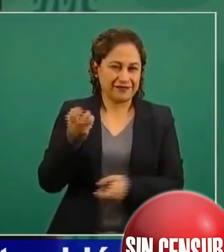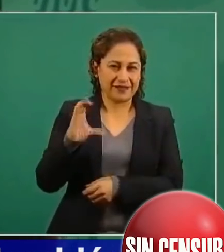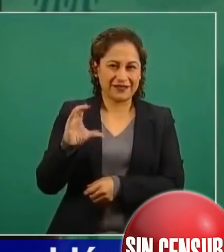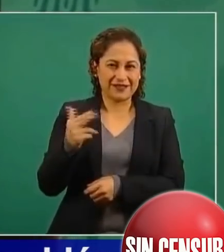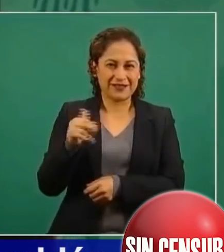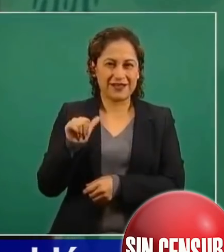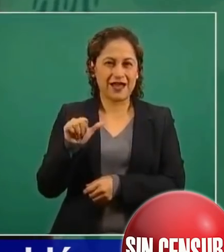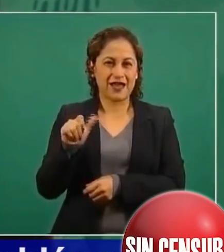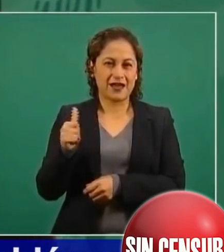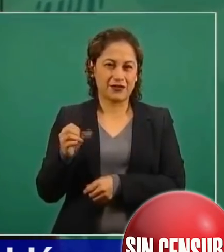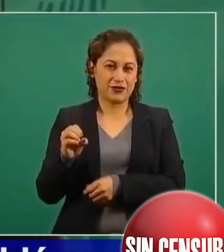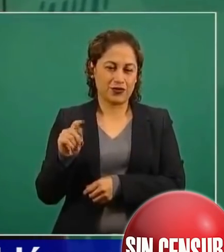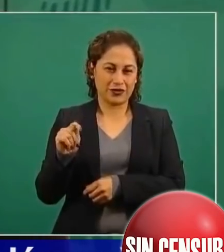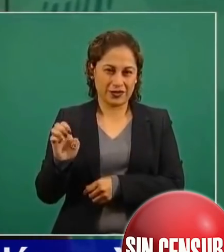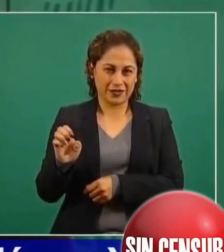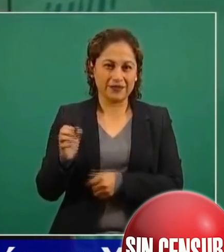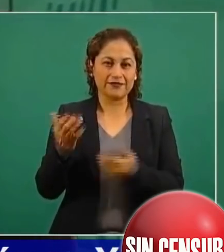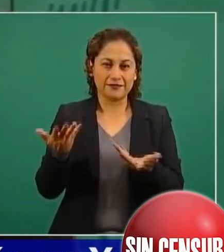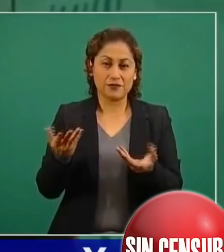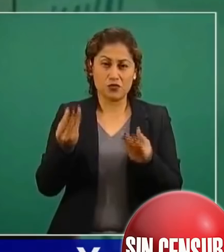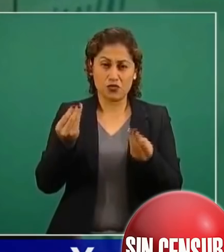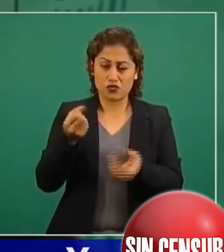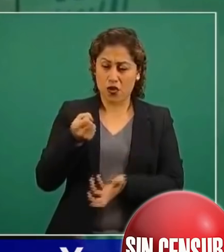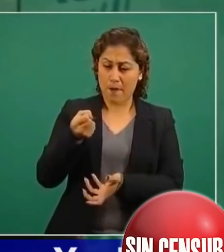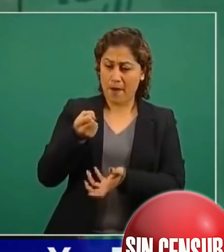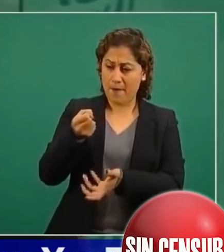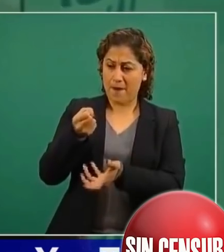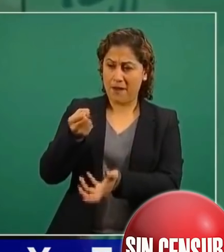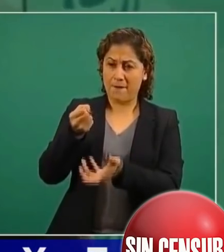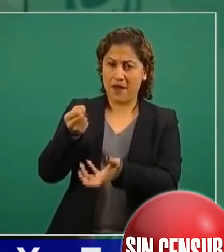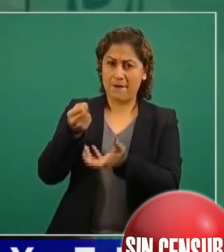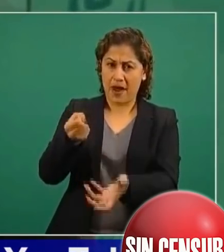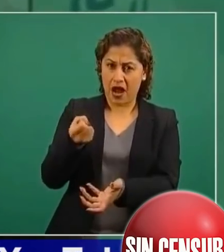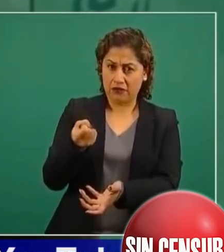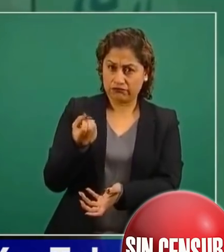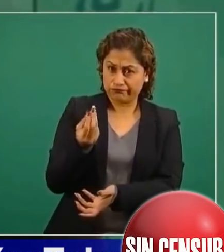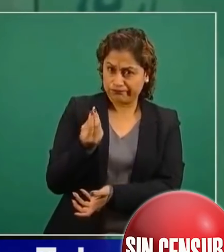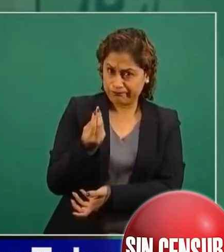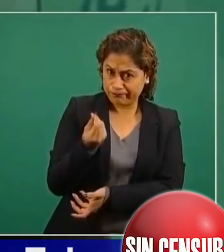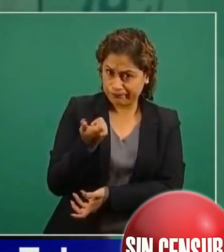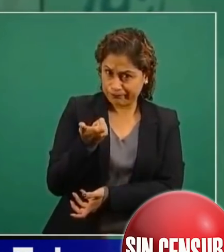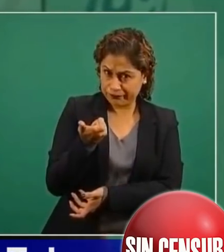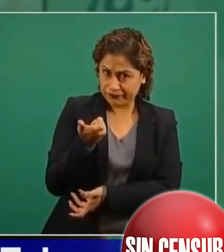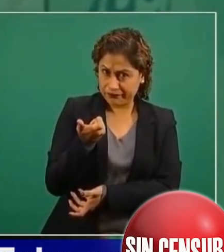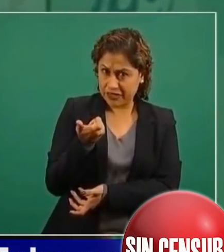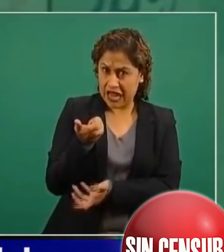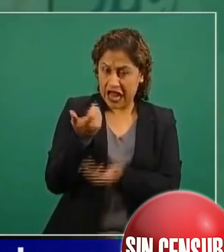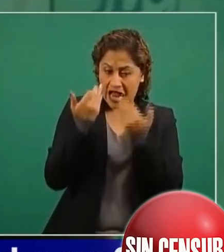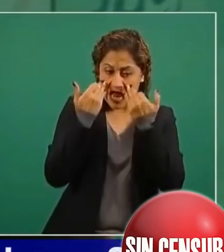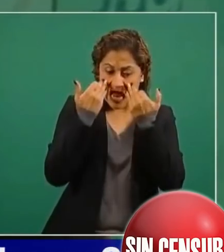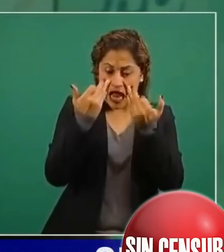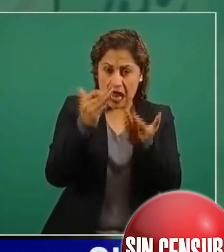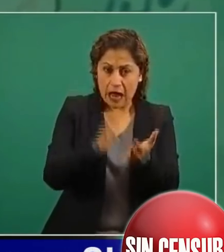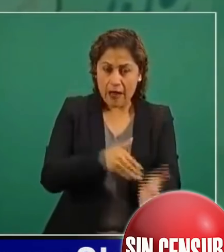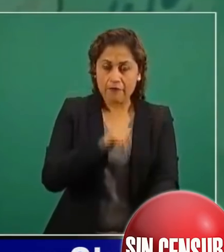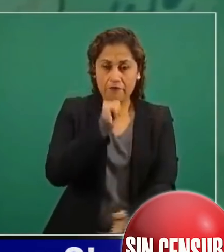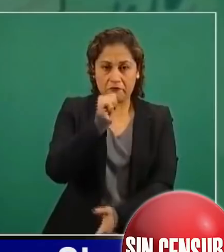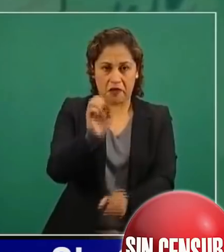las maletas de dinero en efectivo. Entonces vamos a seguir